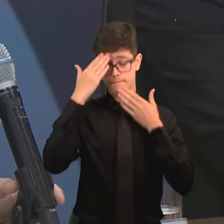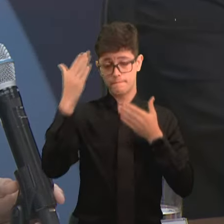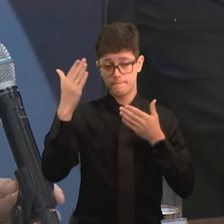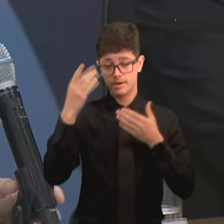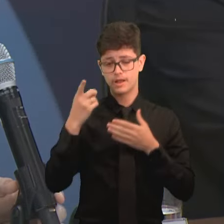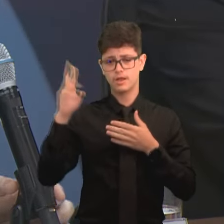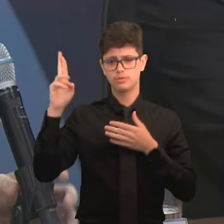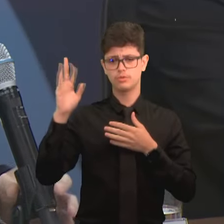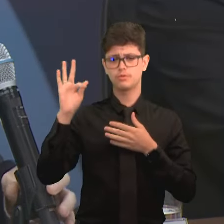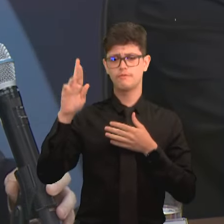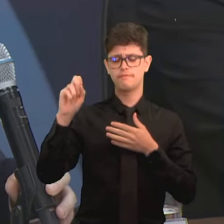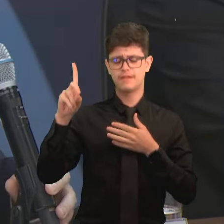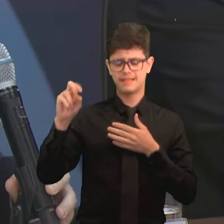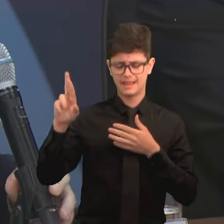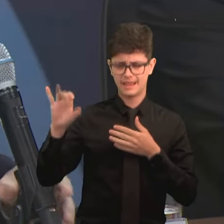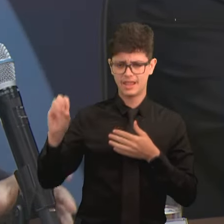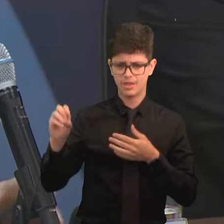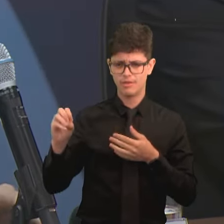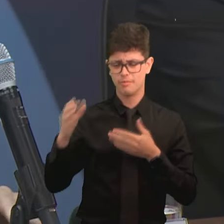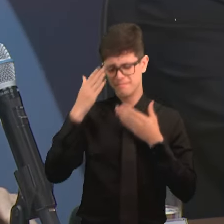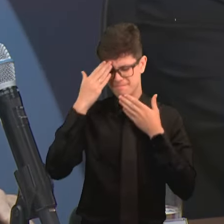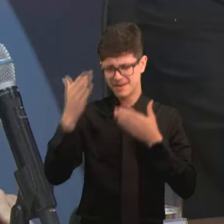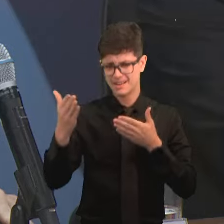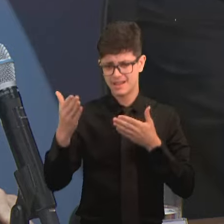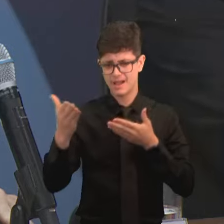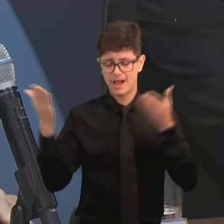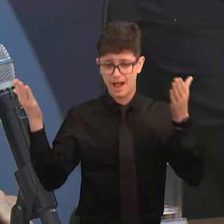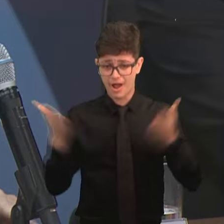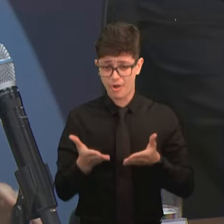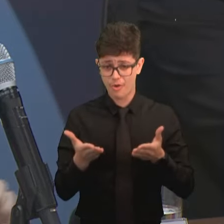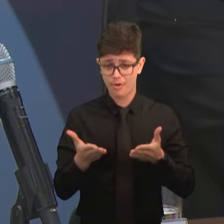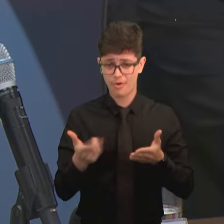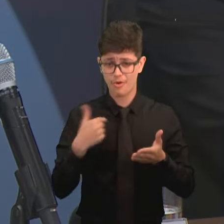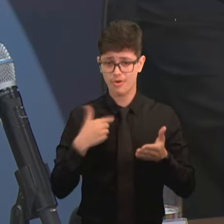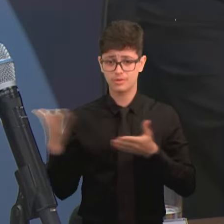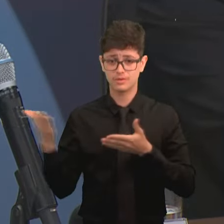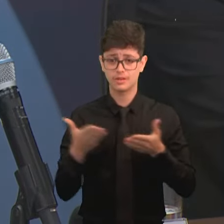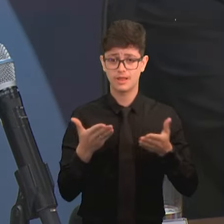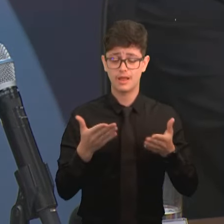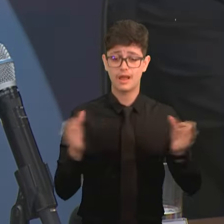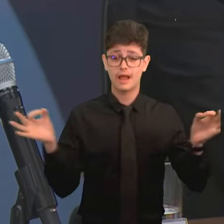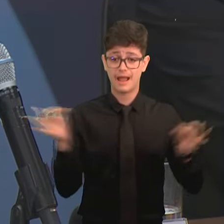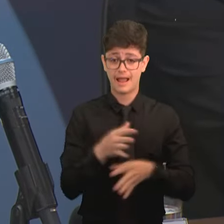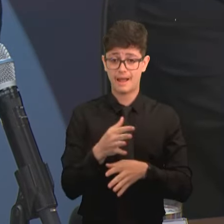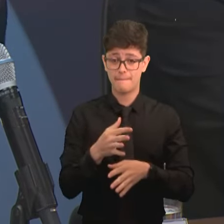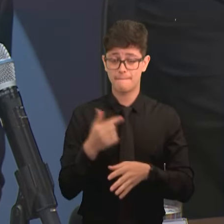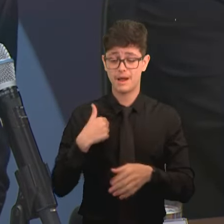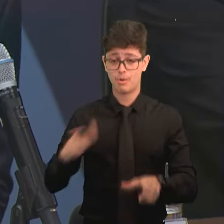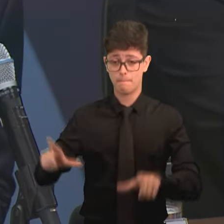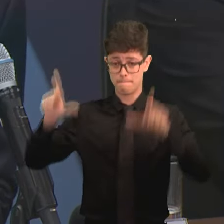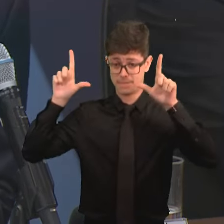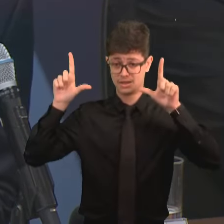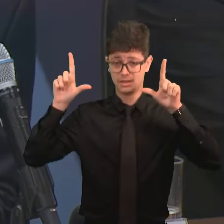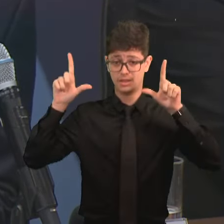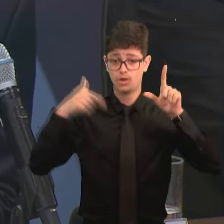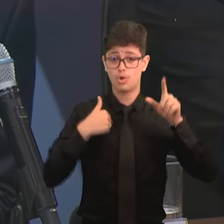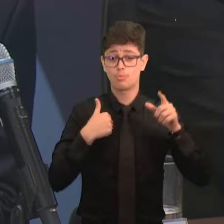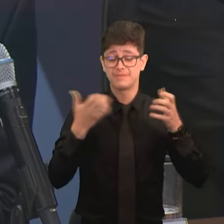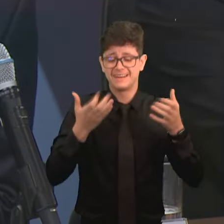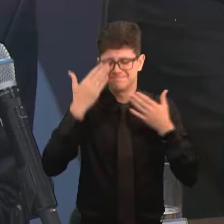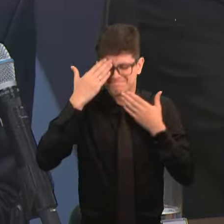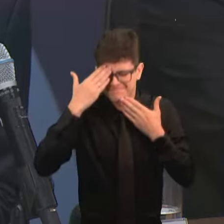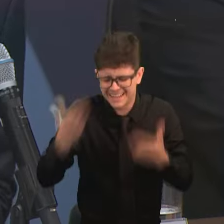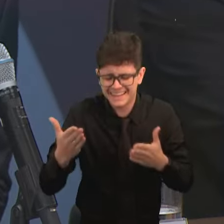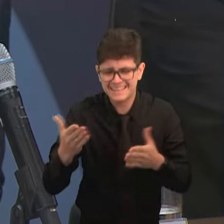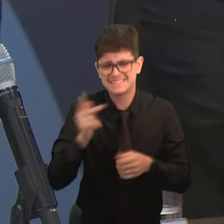Muchas gracias, doctor Federico Alvin. Paso ahora, para finalizarmos nuestro panel, me gustaría agradecer mucho